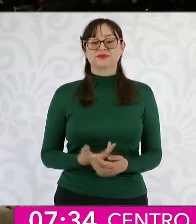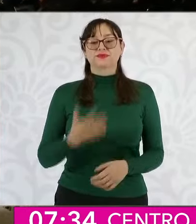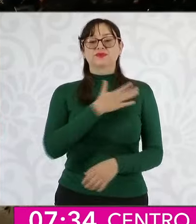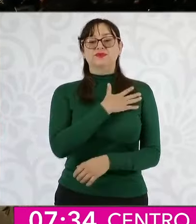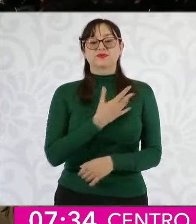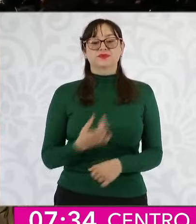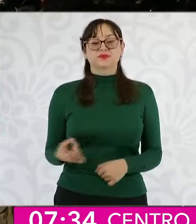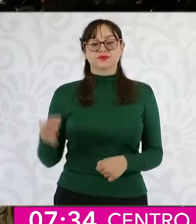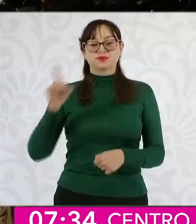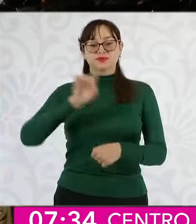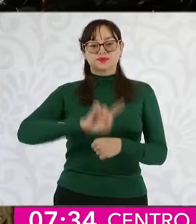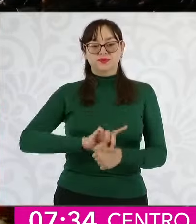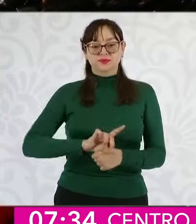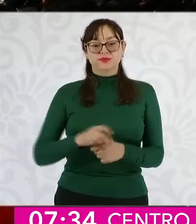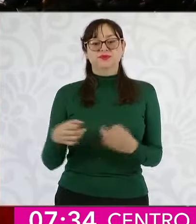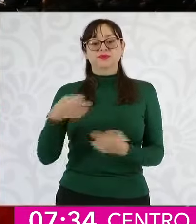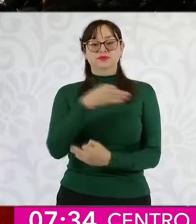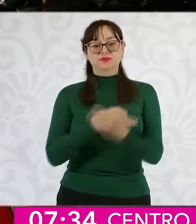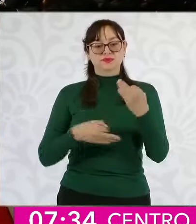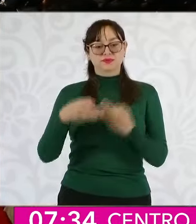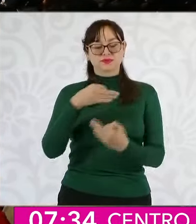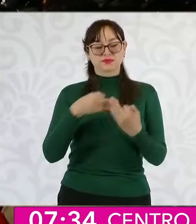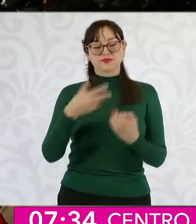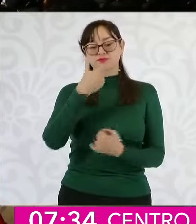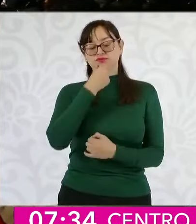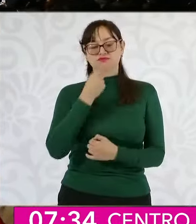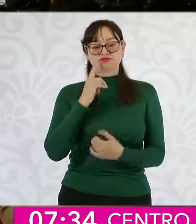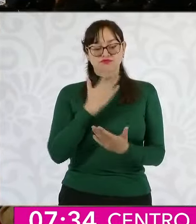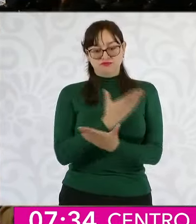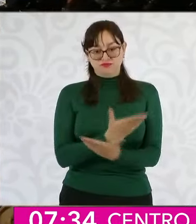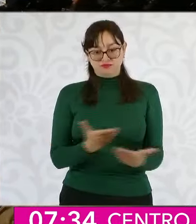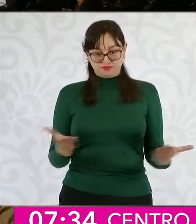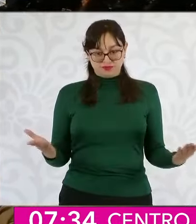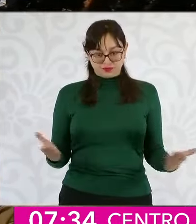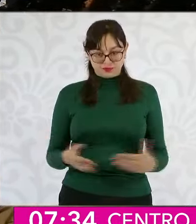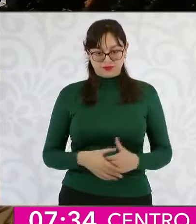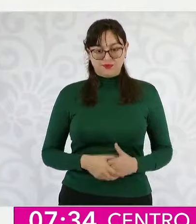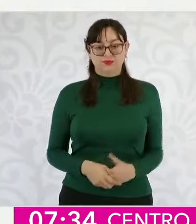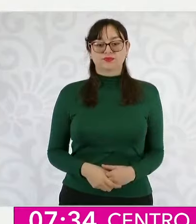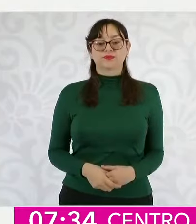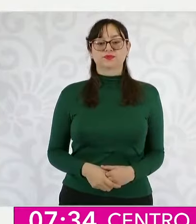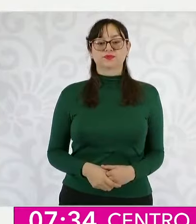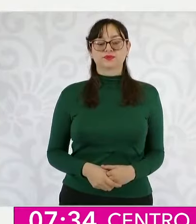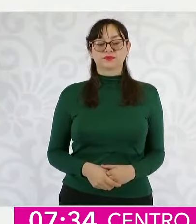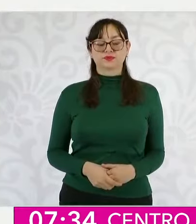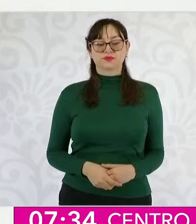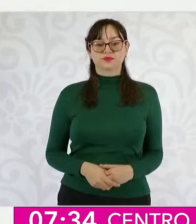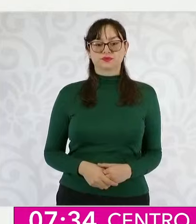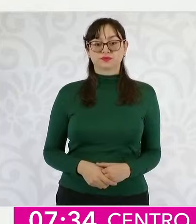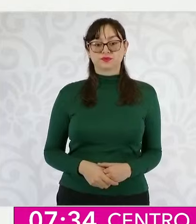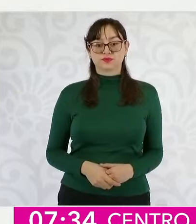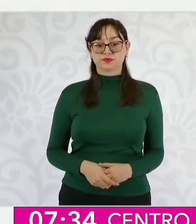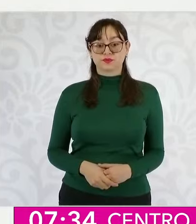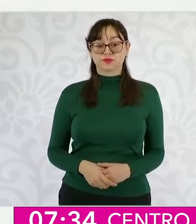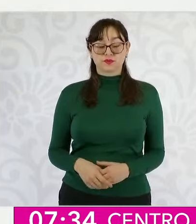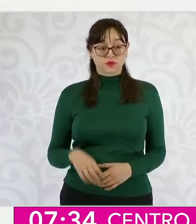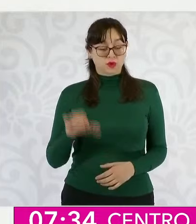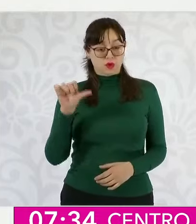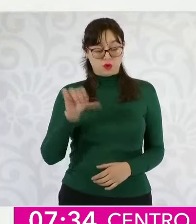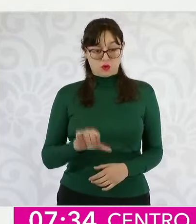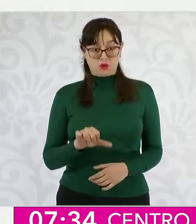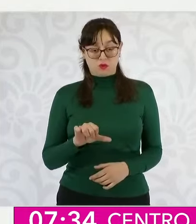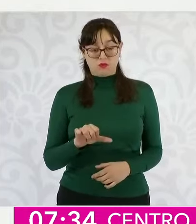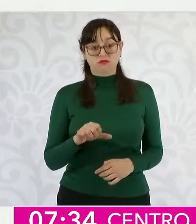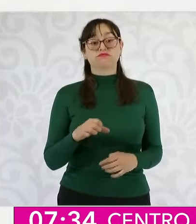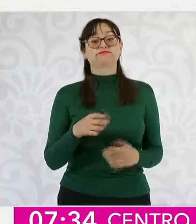Muy buenos días a todas y a todos. El día de hoy nos acompaña un grupo muy